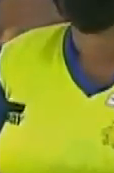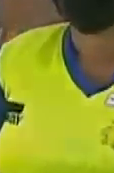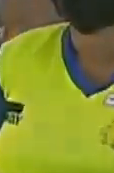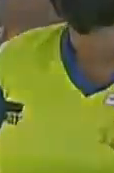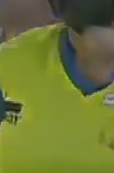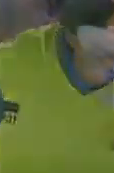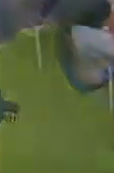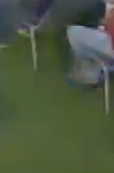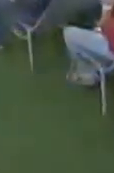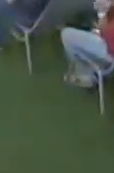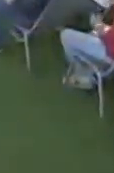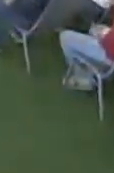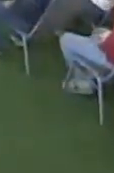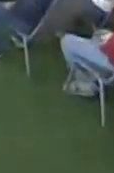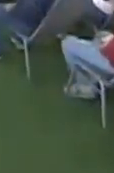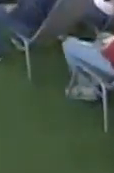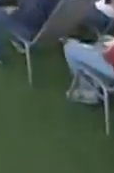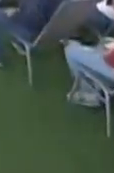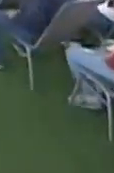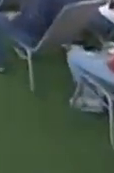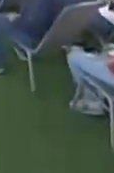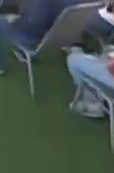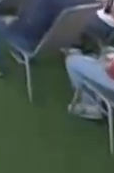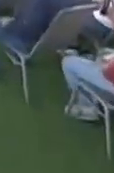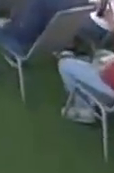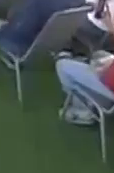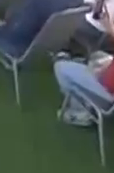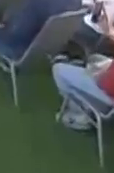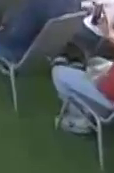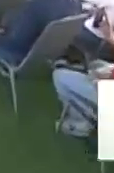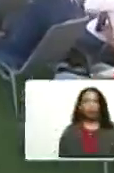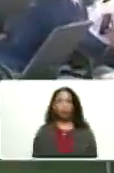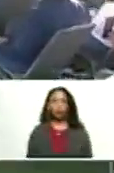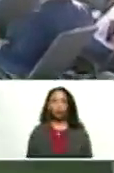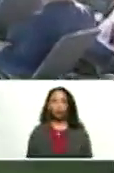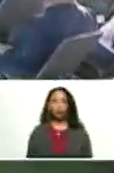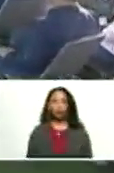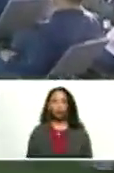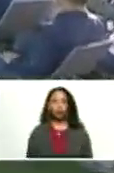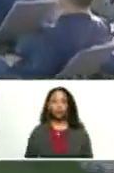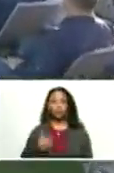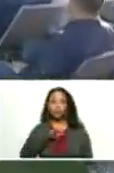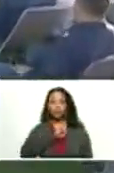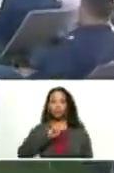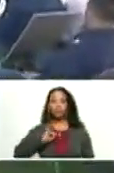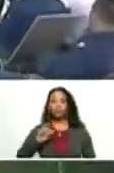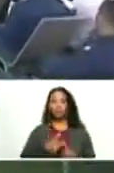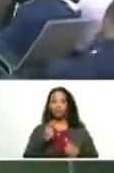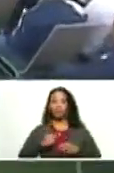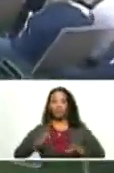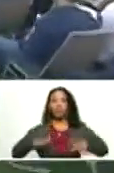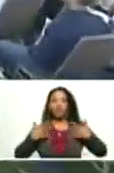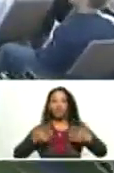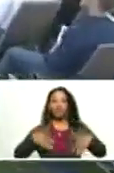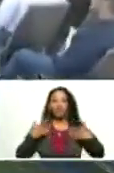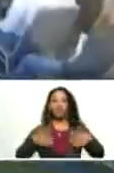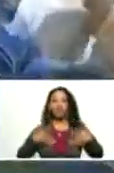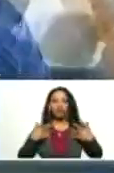Para todos nosotros, nuestra identidad principal es la alegría. Es la